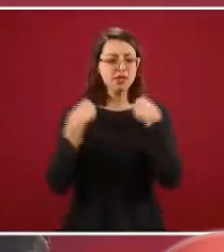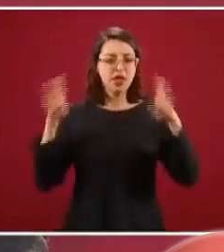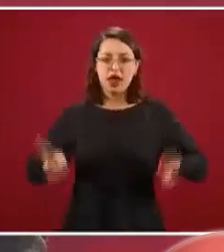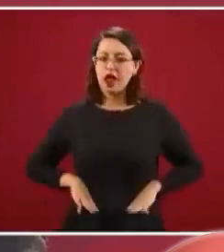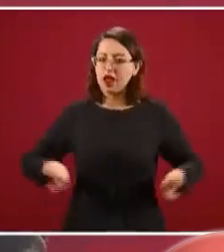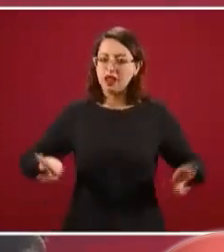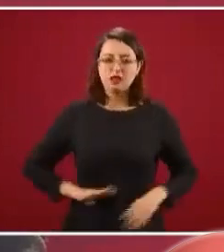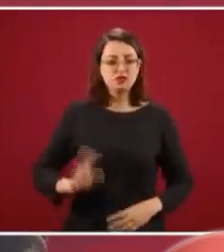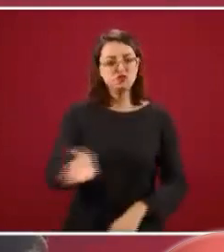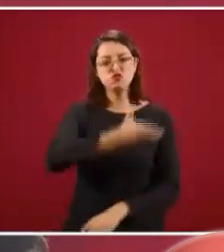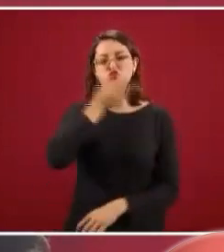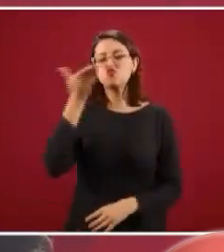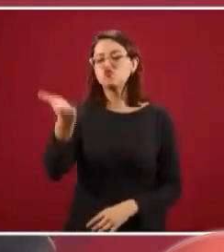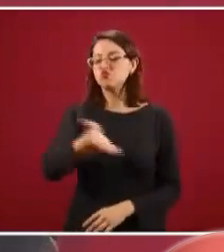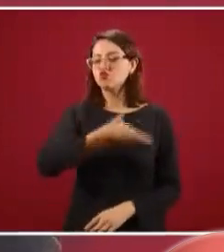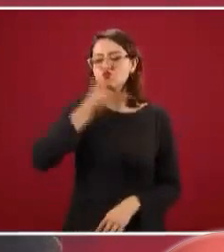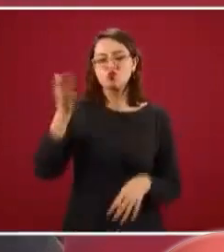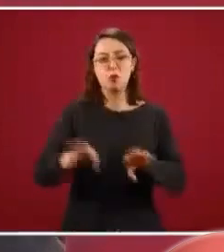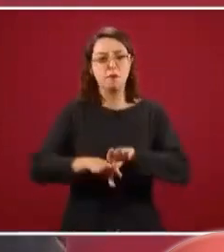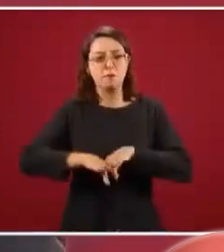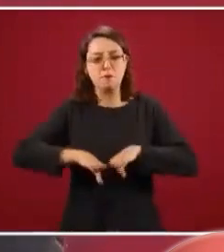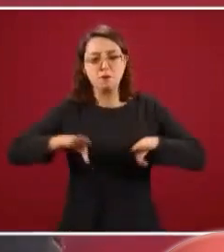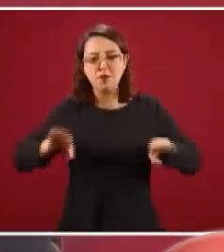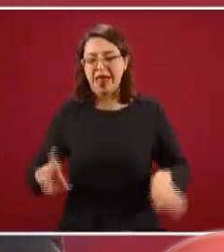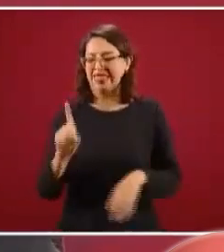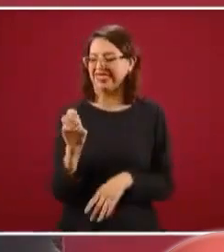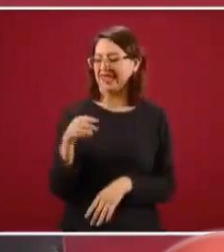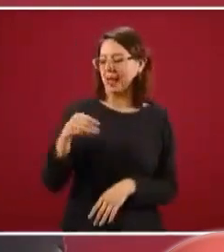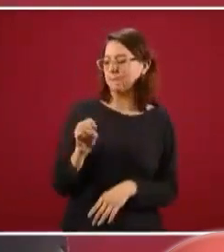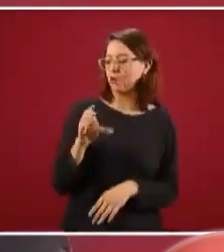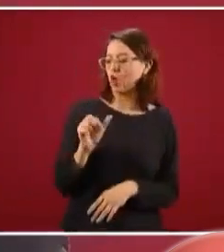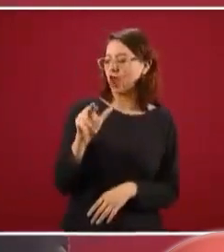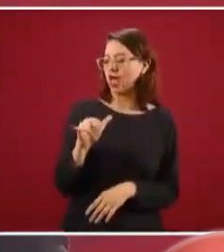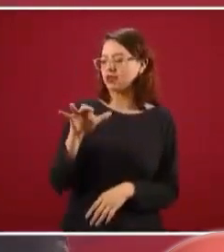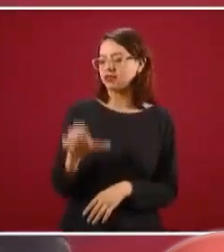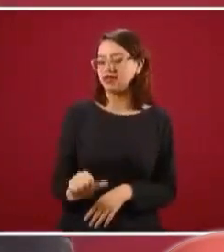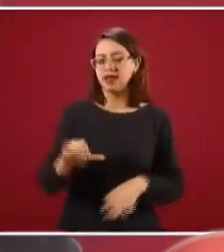Entonces, vamos a estar pendientes, es un propósito. Presidente.